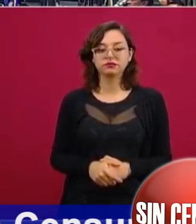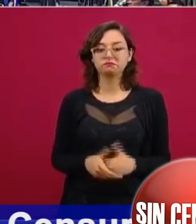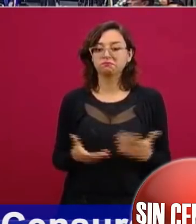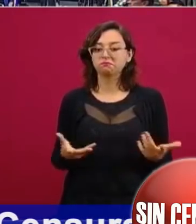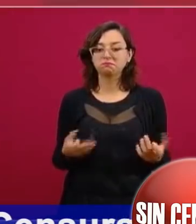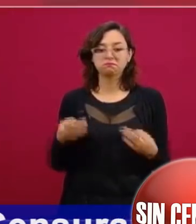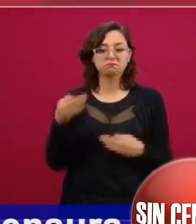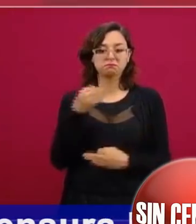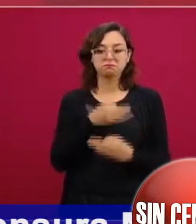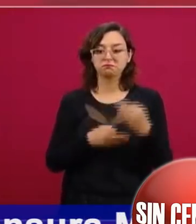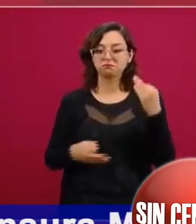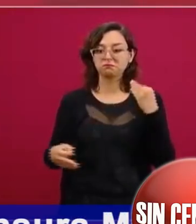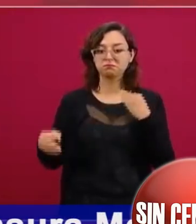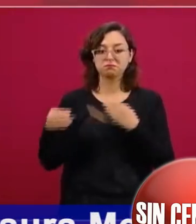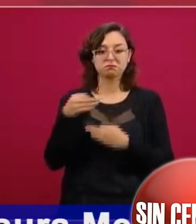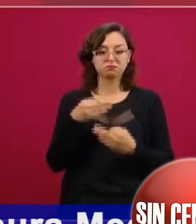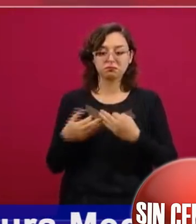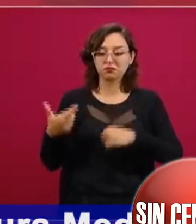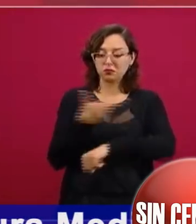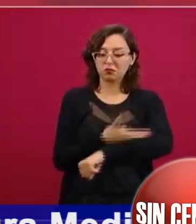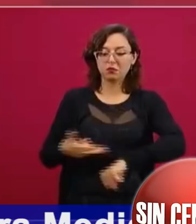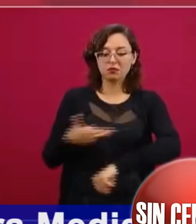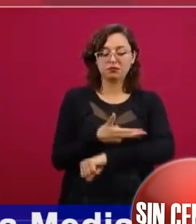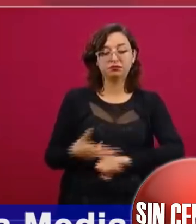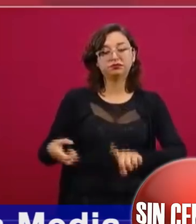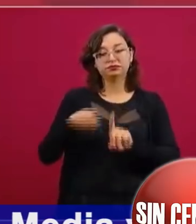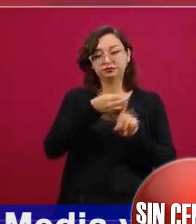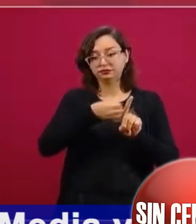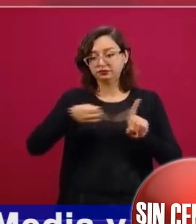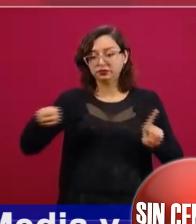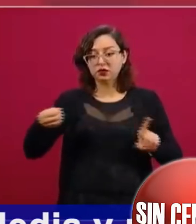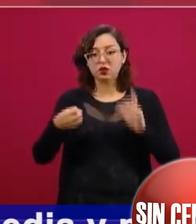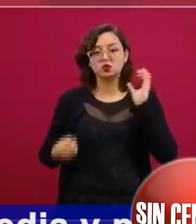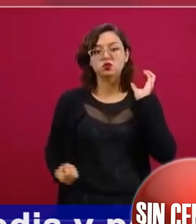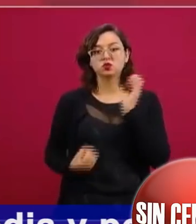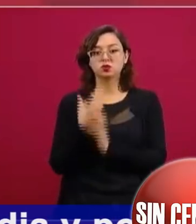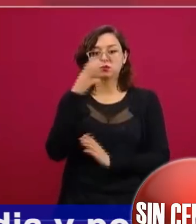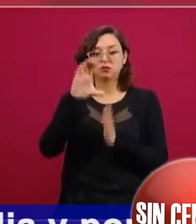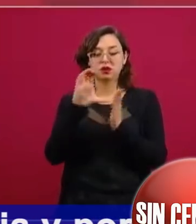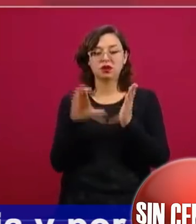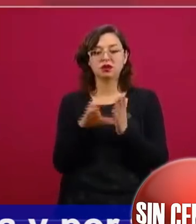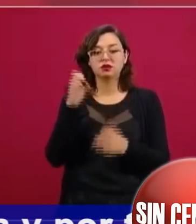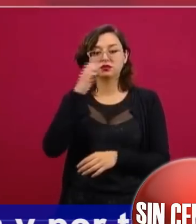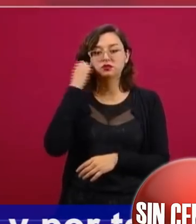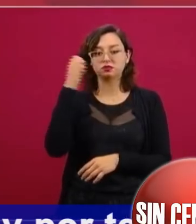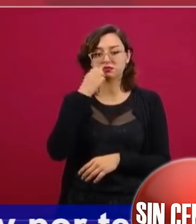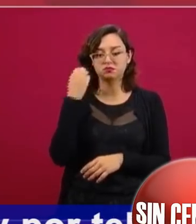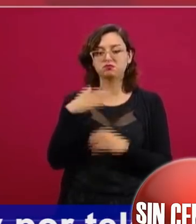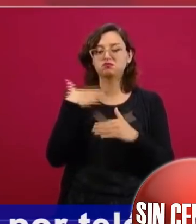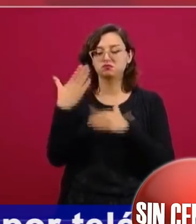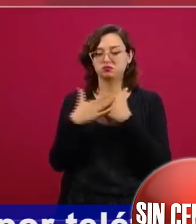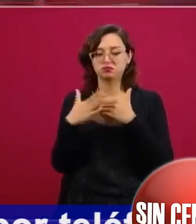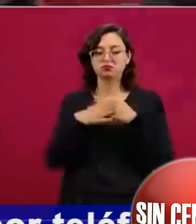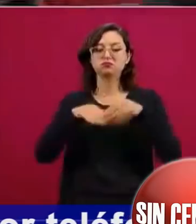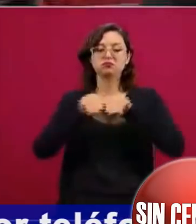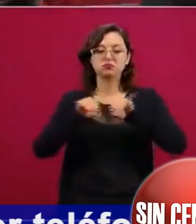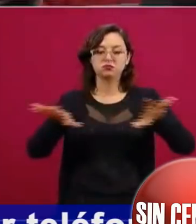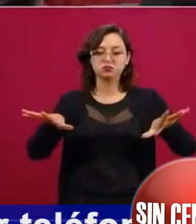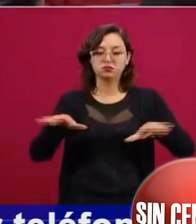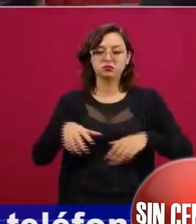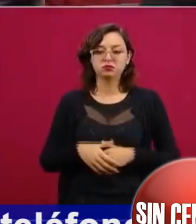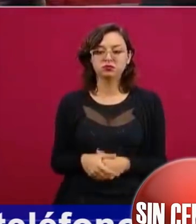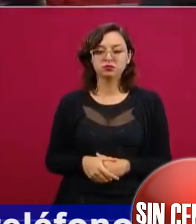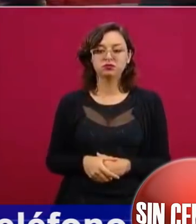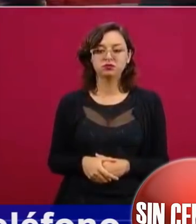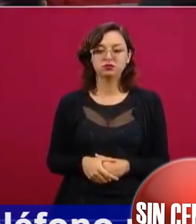todo va a tener una readecuación de acuerdo al nuevo calendario escolar, y lo vamos a publicar. ¿En una